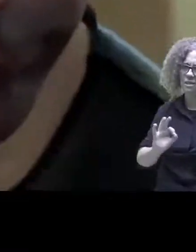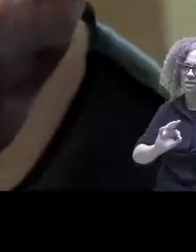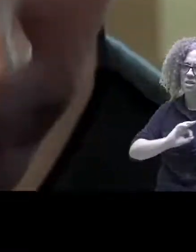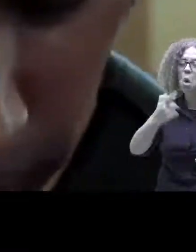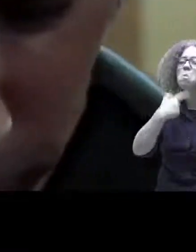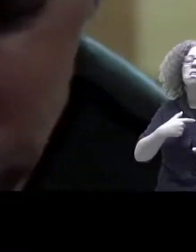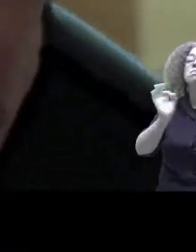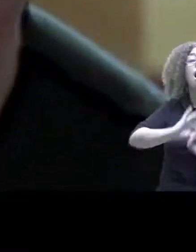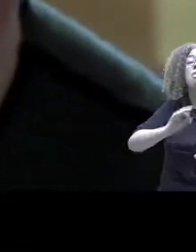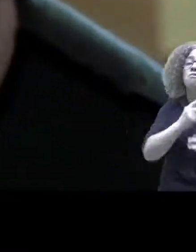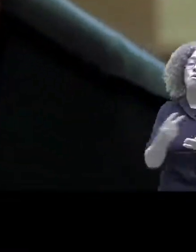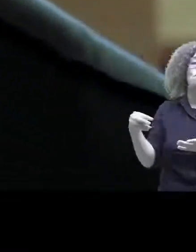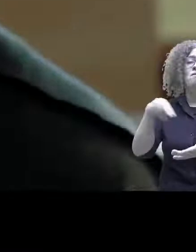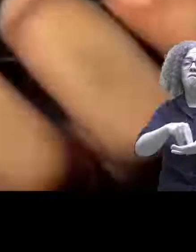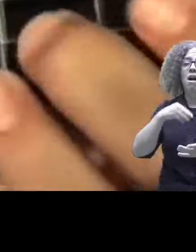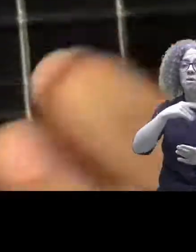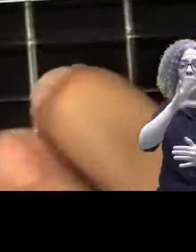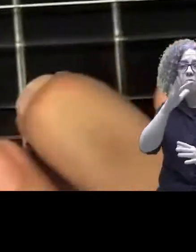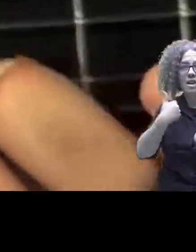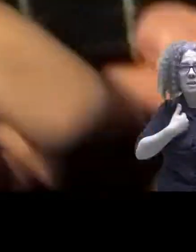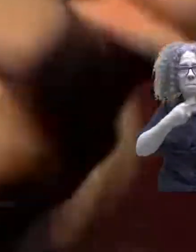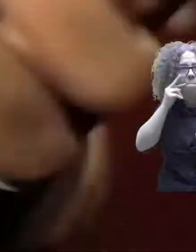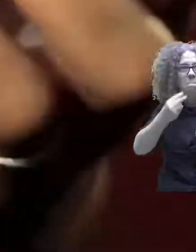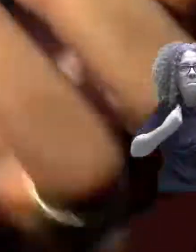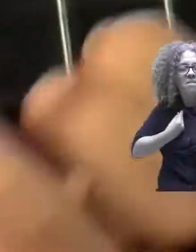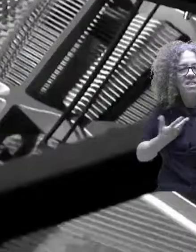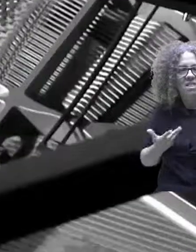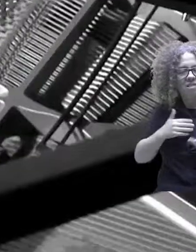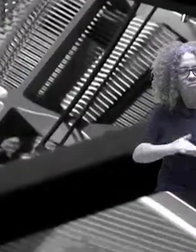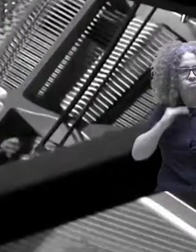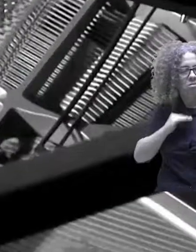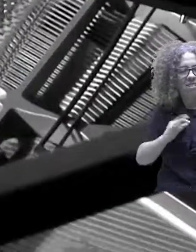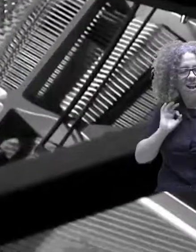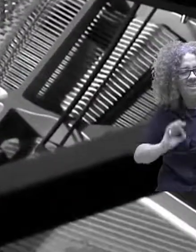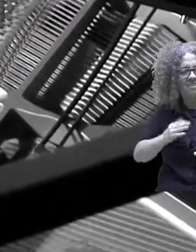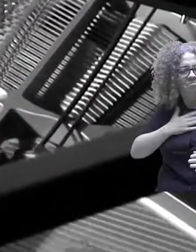Porque yo soy así y es lo que he visto y lo que he vivido.